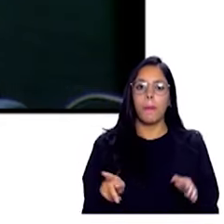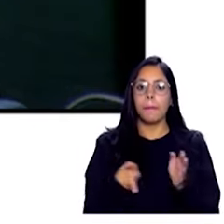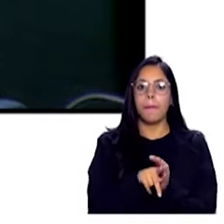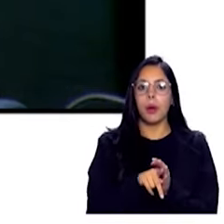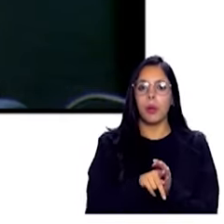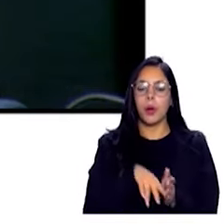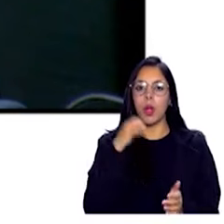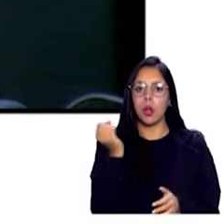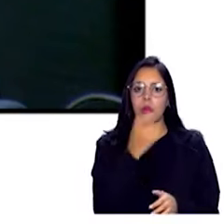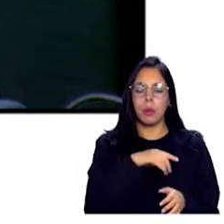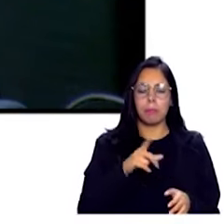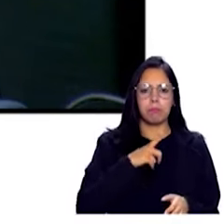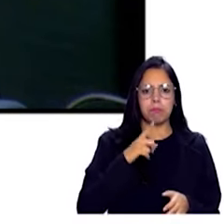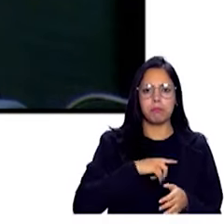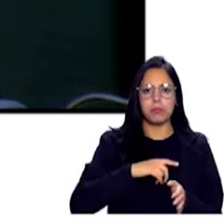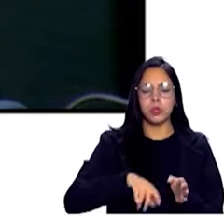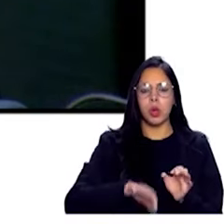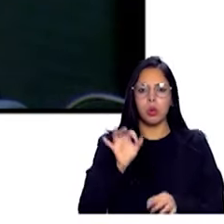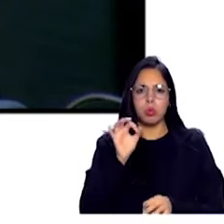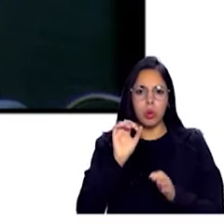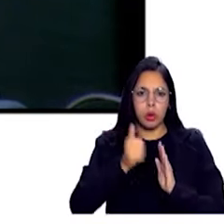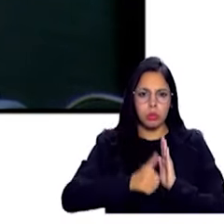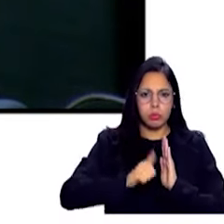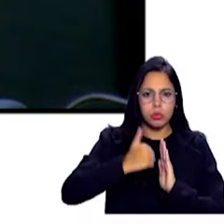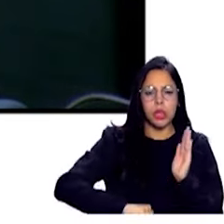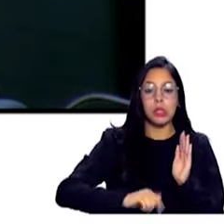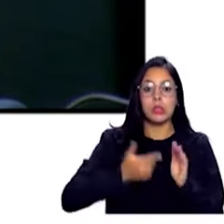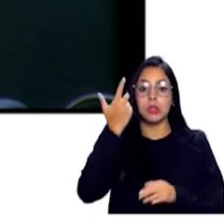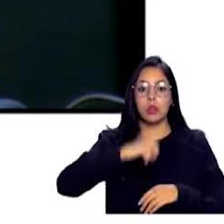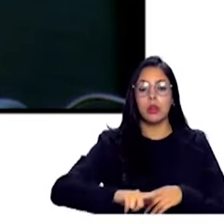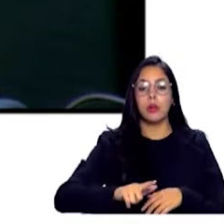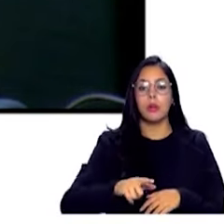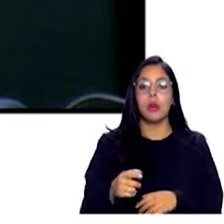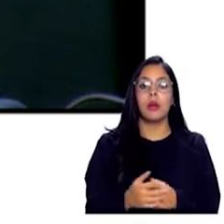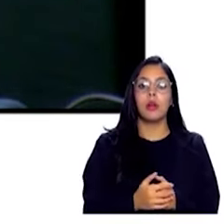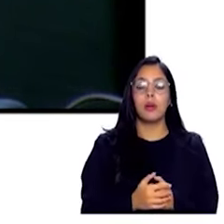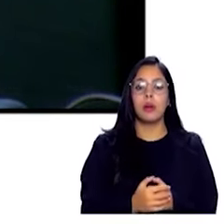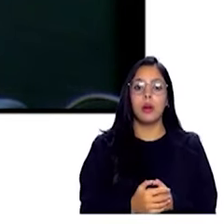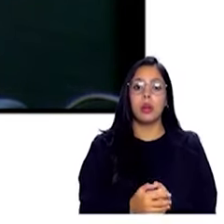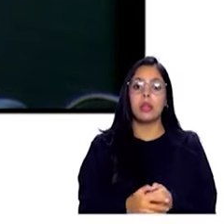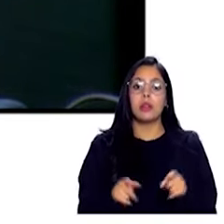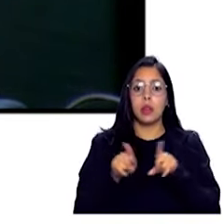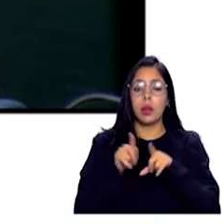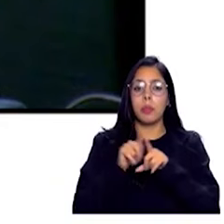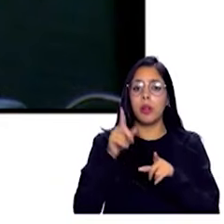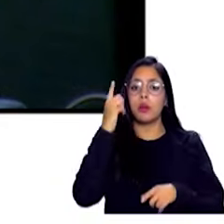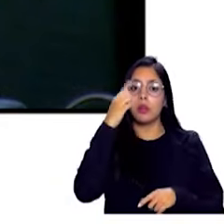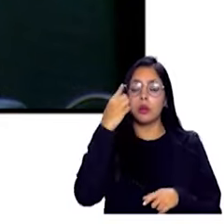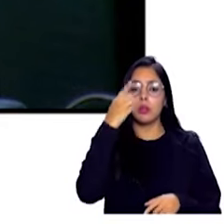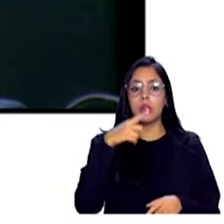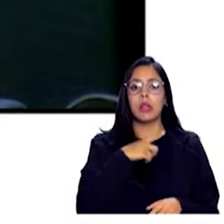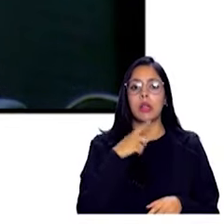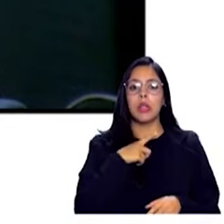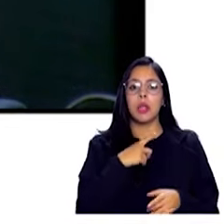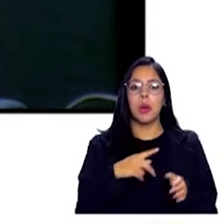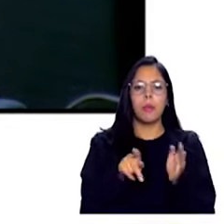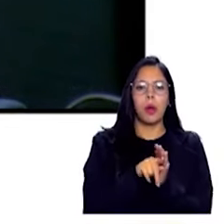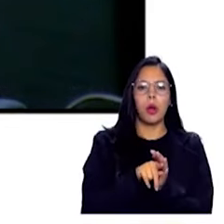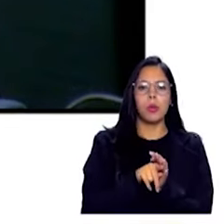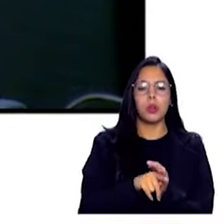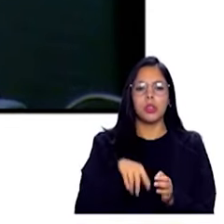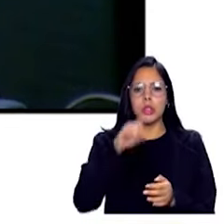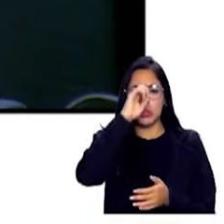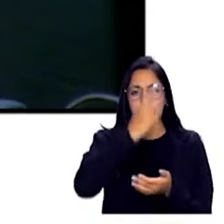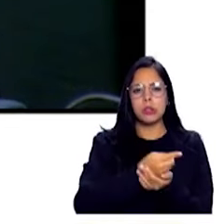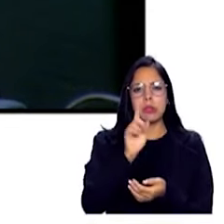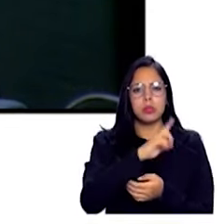ha sido condenada en lo demá no en espaa se ha generalizado el recurso de casación Porque como ha dicho mi compero inicialmente no se pensaba que